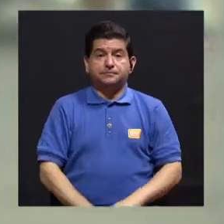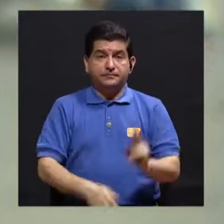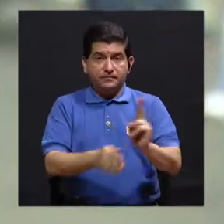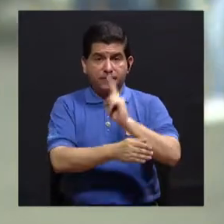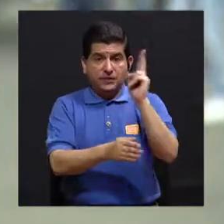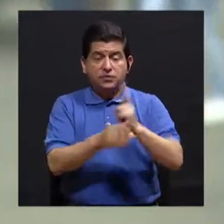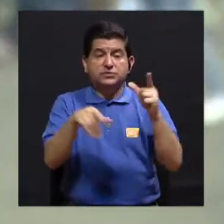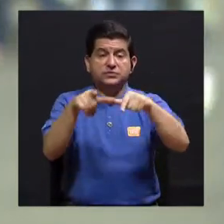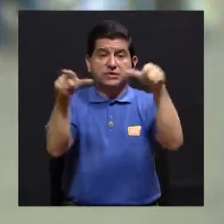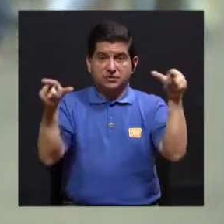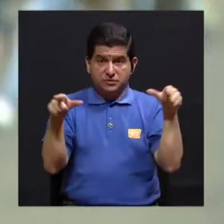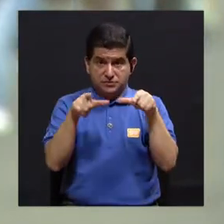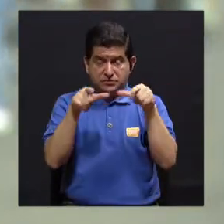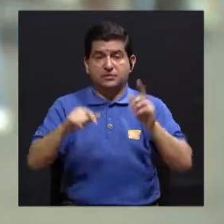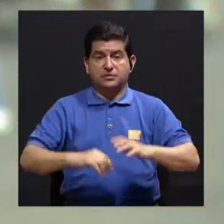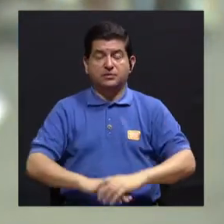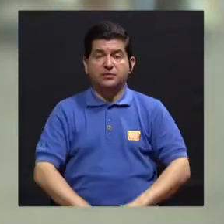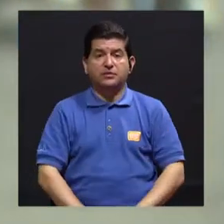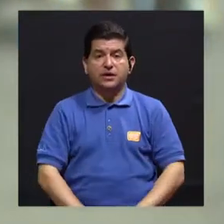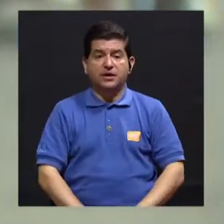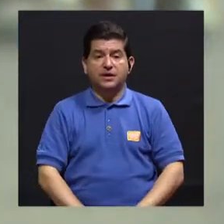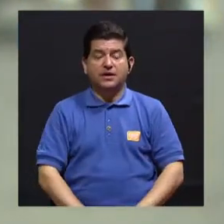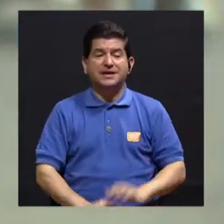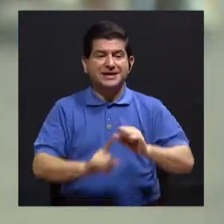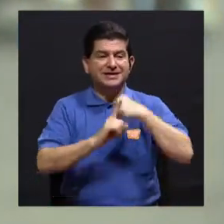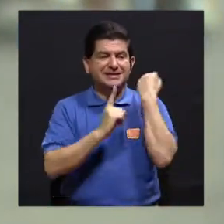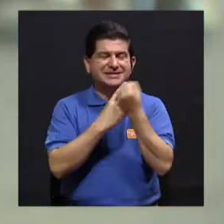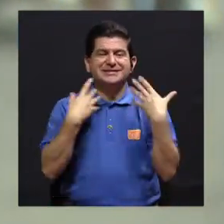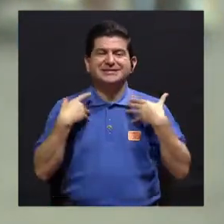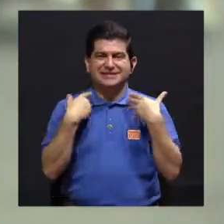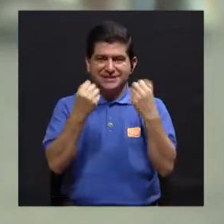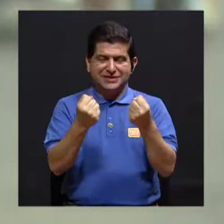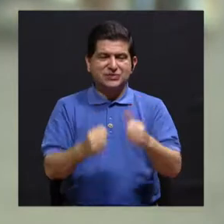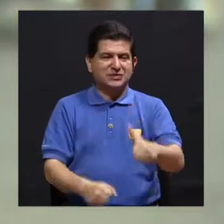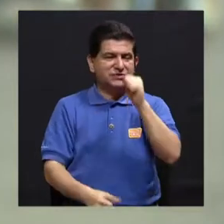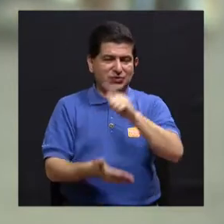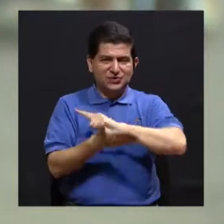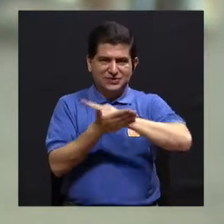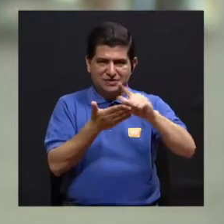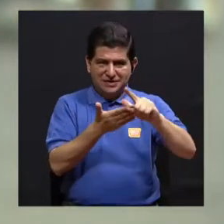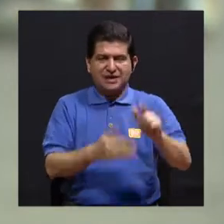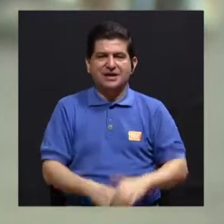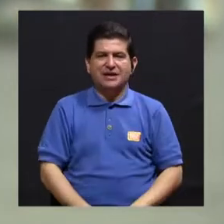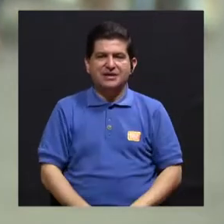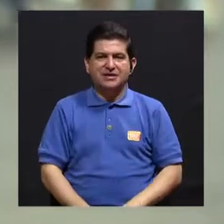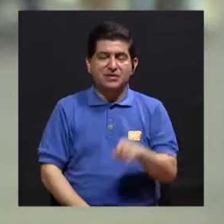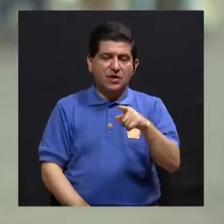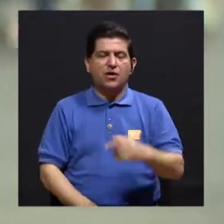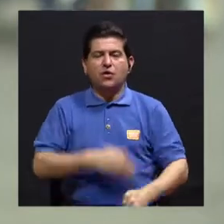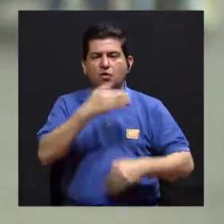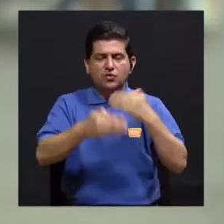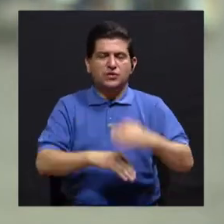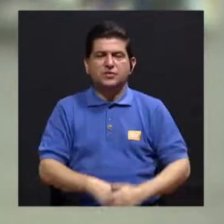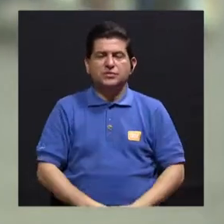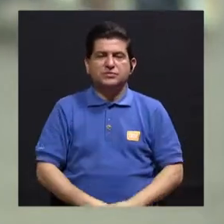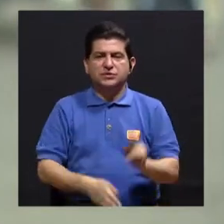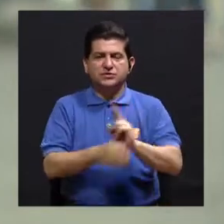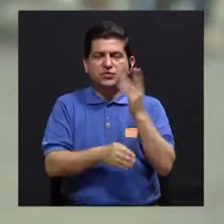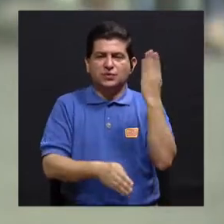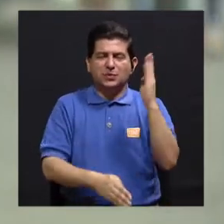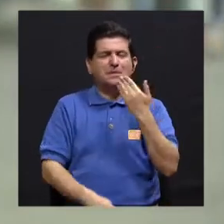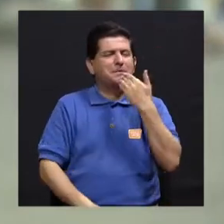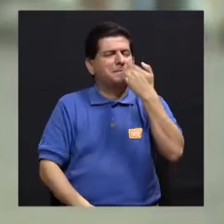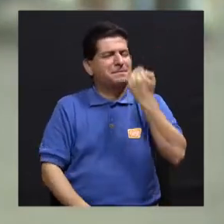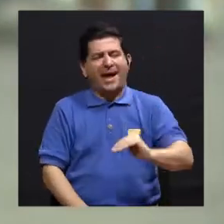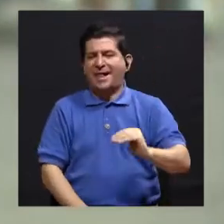en lugares en los cuales las condiciones de salud, de agua potable, de letrinización, son muy buenas,